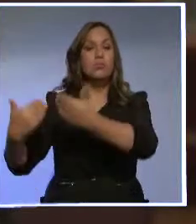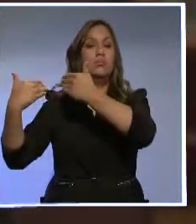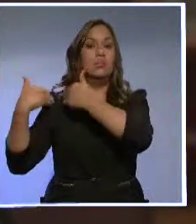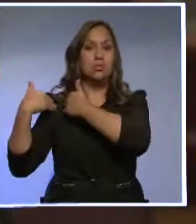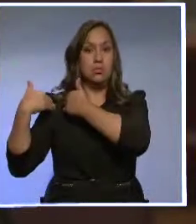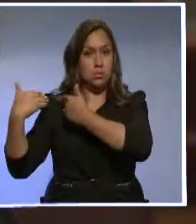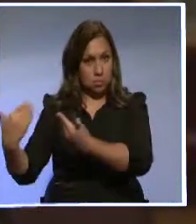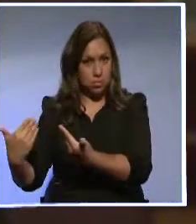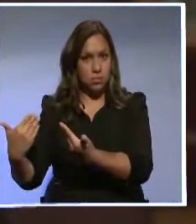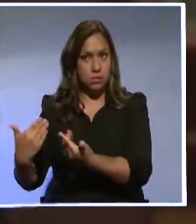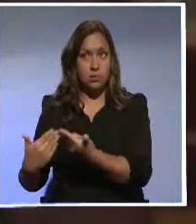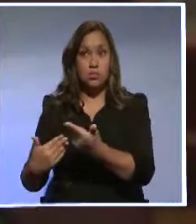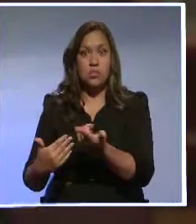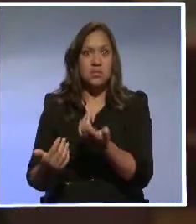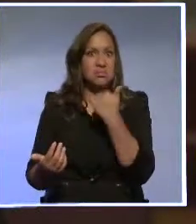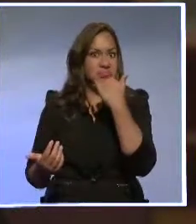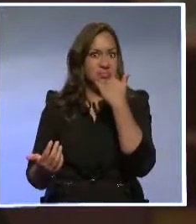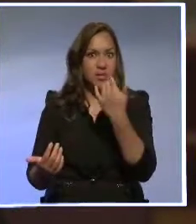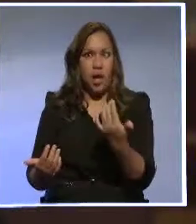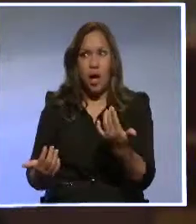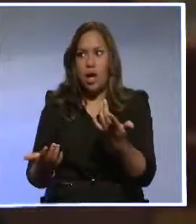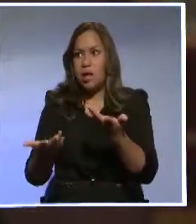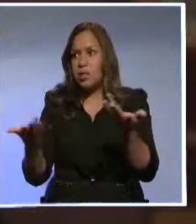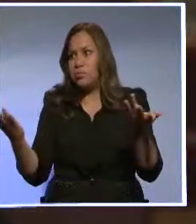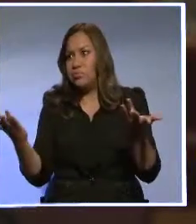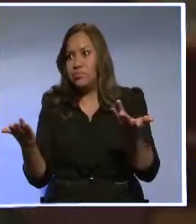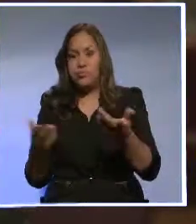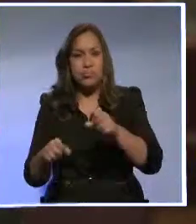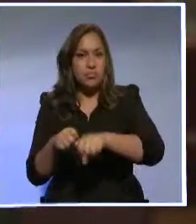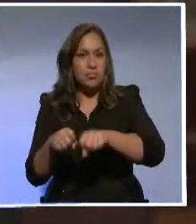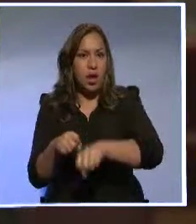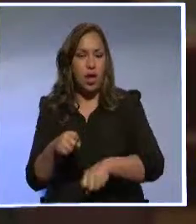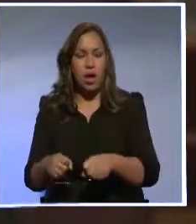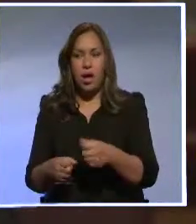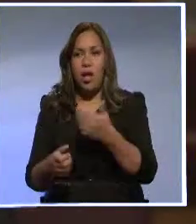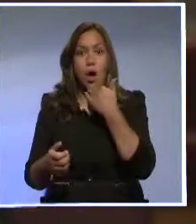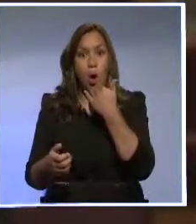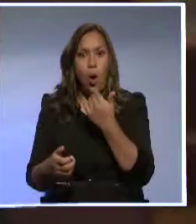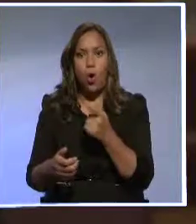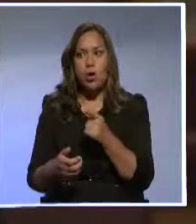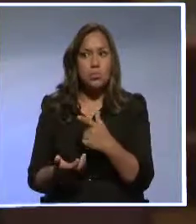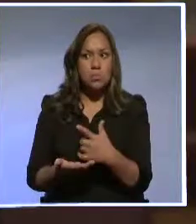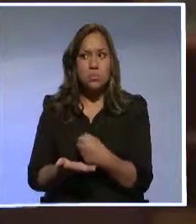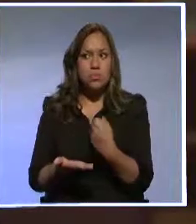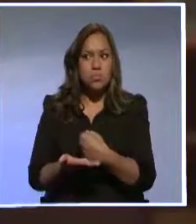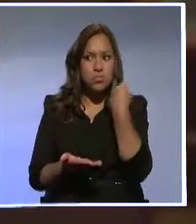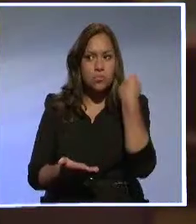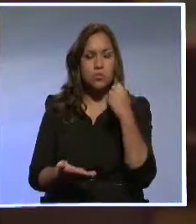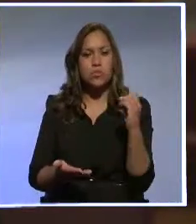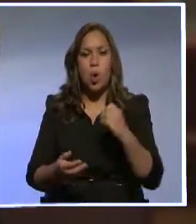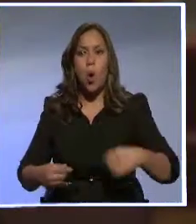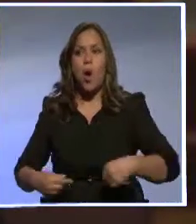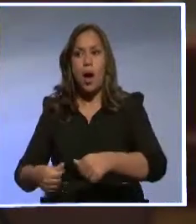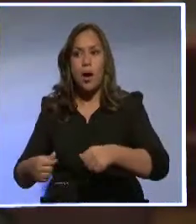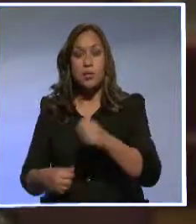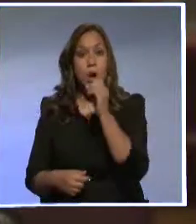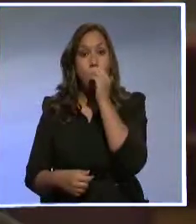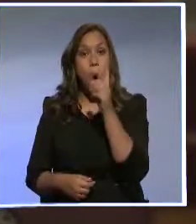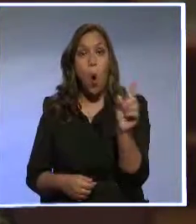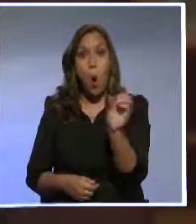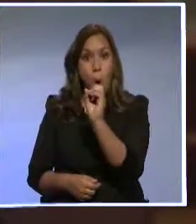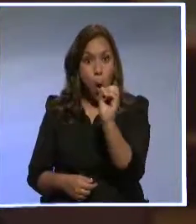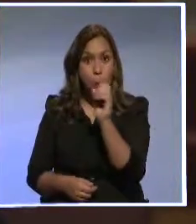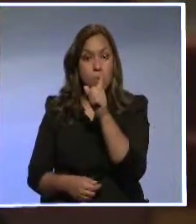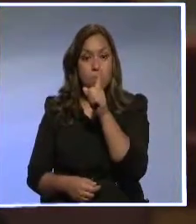identificar si ha habido algún desvío de dinero y además tenía que identificar de dónde provenía si